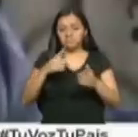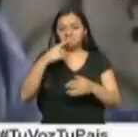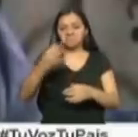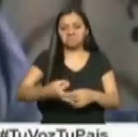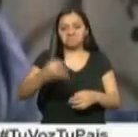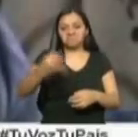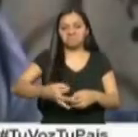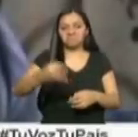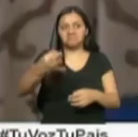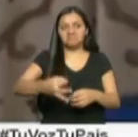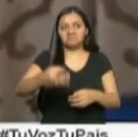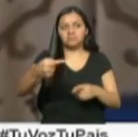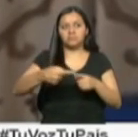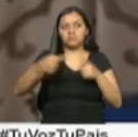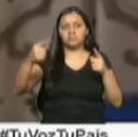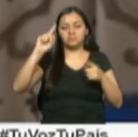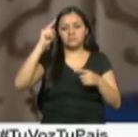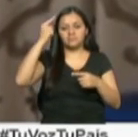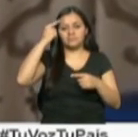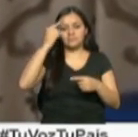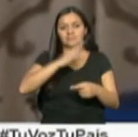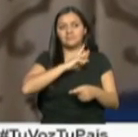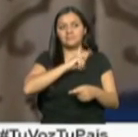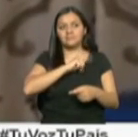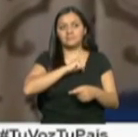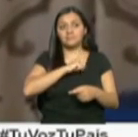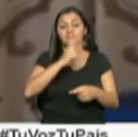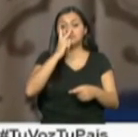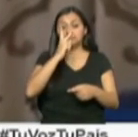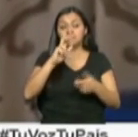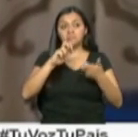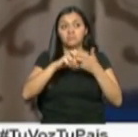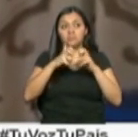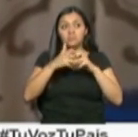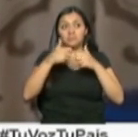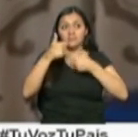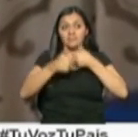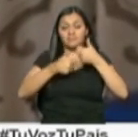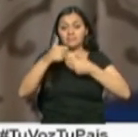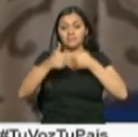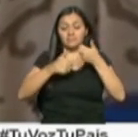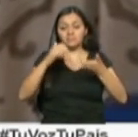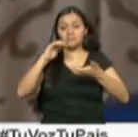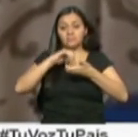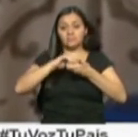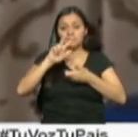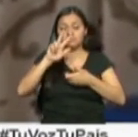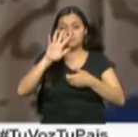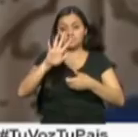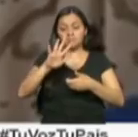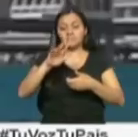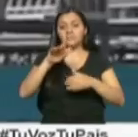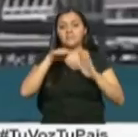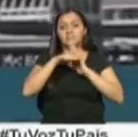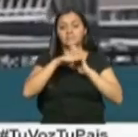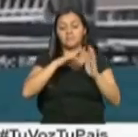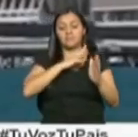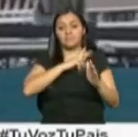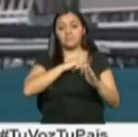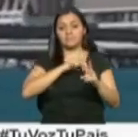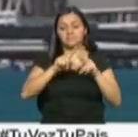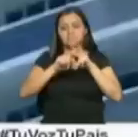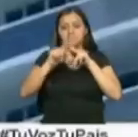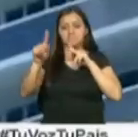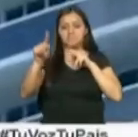opositores al gobierno, en especial la familia Isaías, de afectar a los candidatos de Alianza País. Los banqueros Isaías se